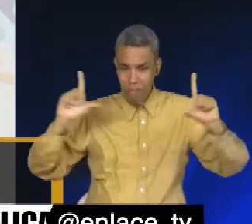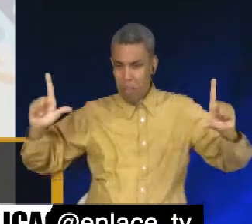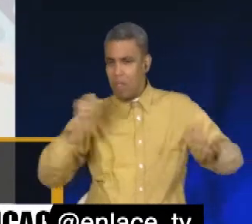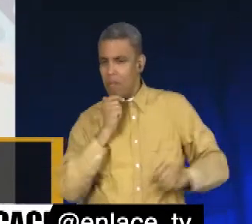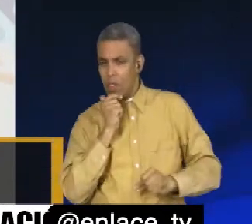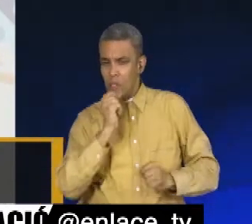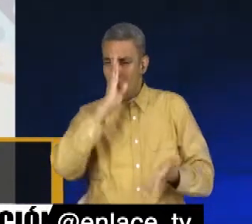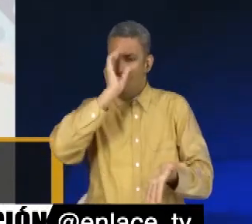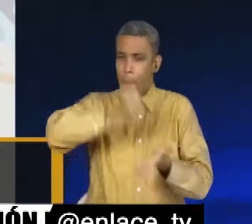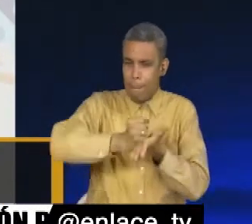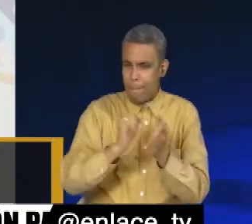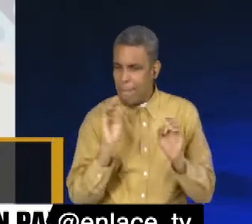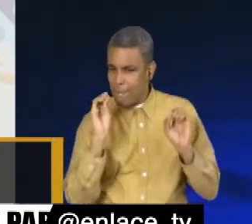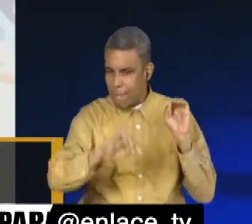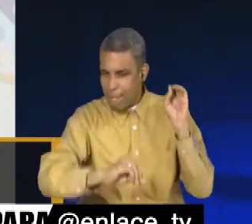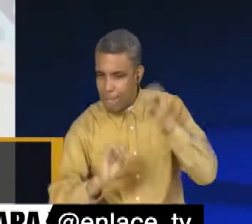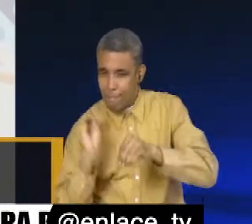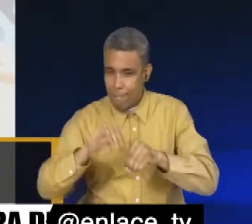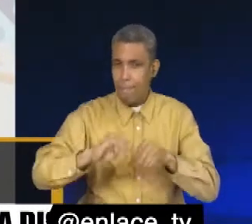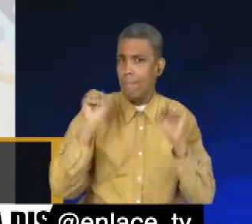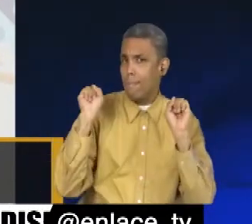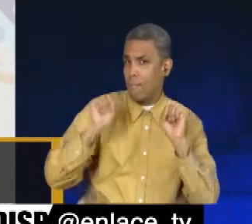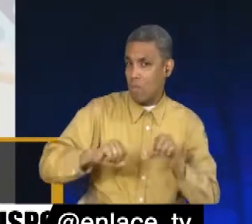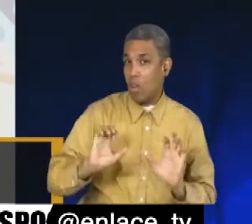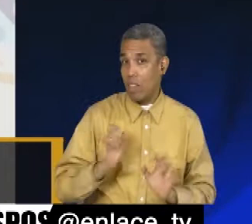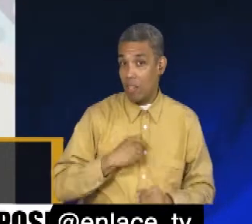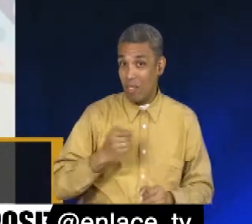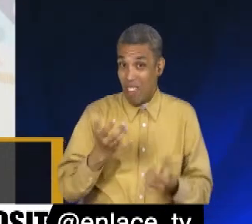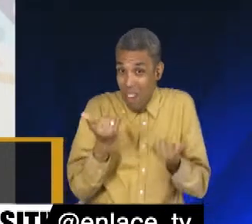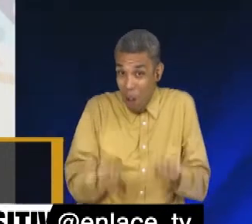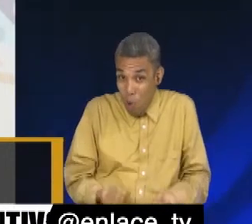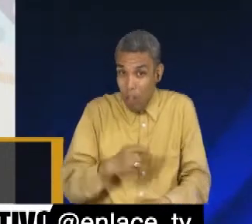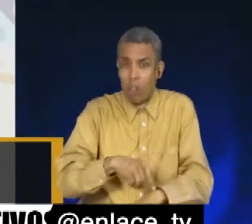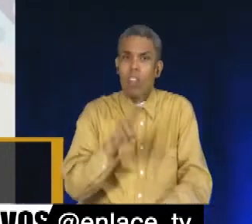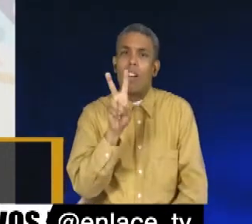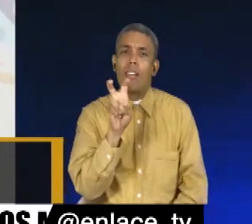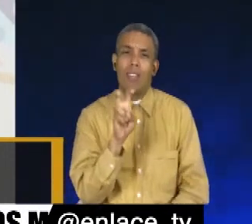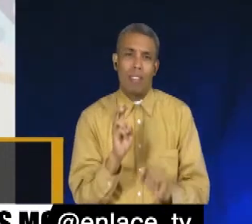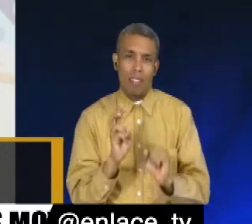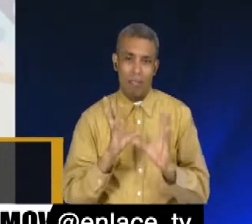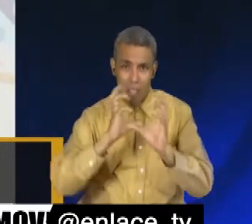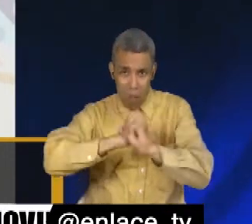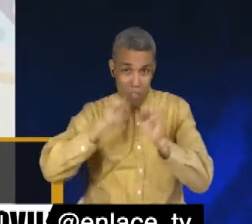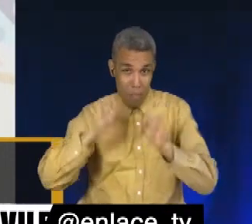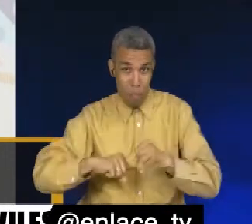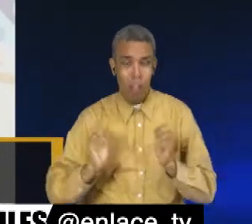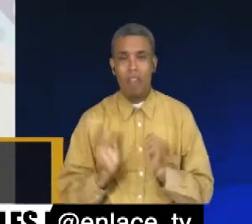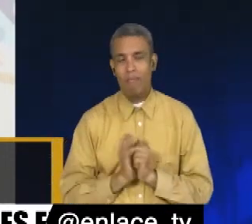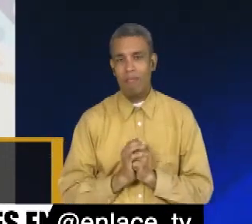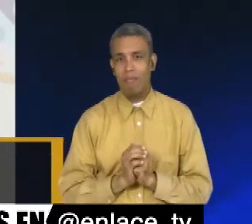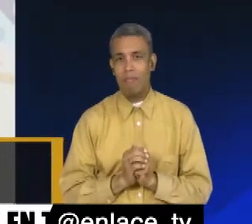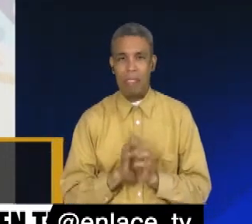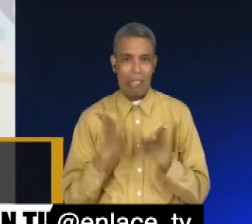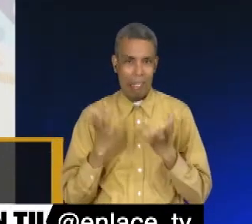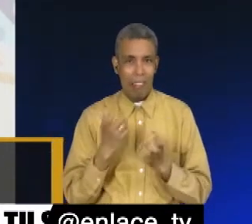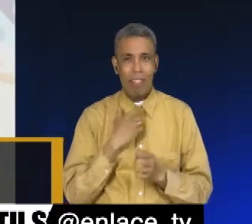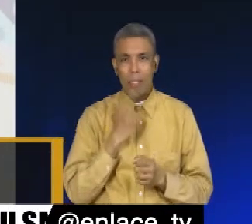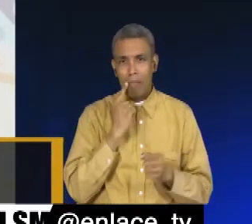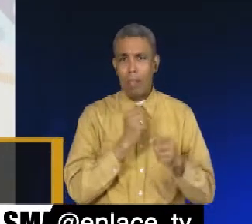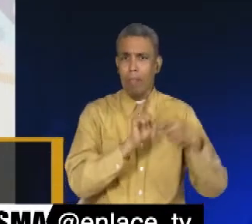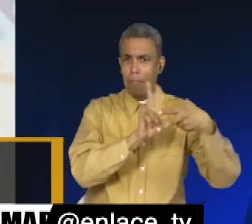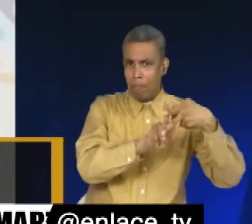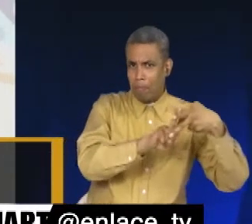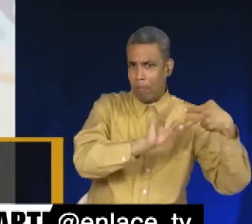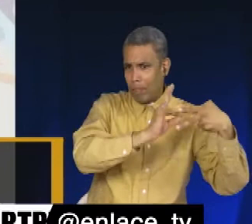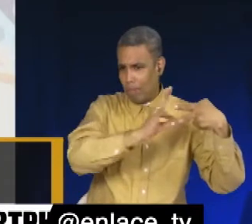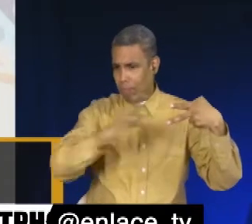sentir su voz de solidaridad con el macroproyecto. Por medio de la herramienta tecnológica se pretende volver tendencia el hashtag Colombia por